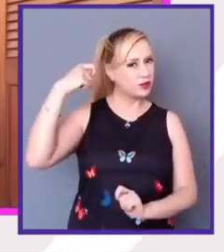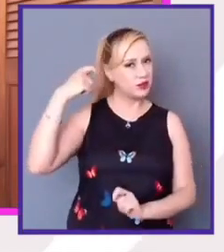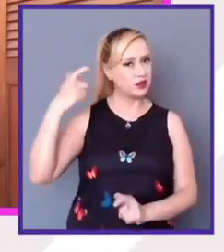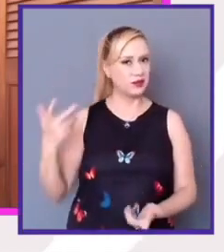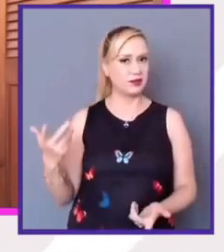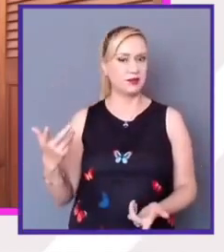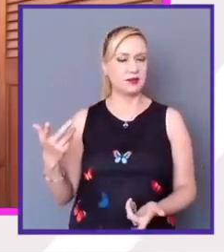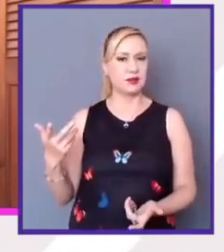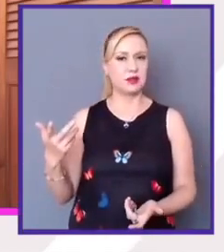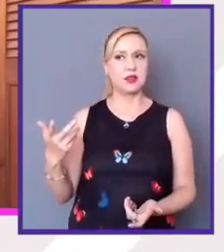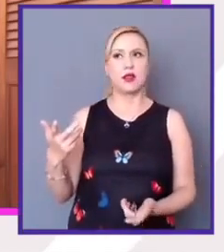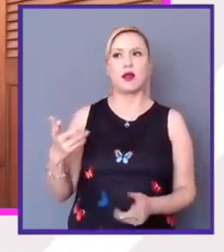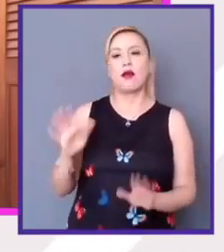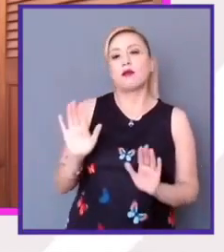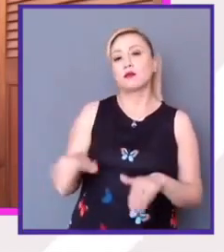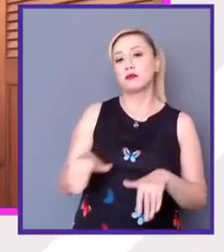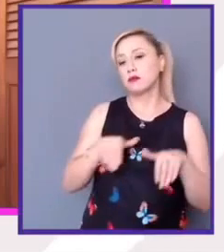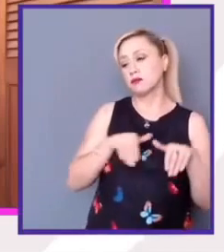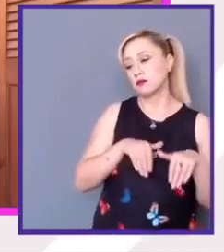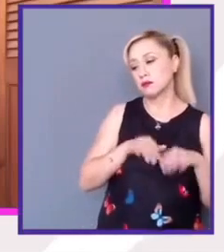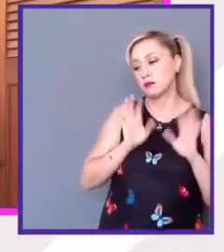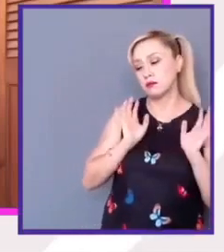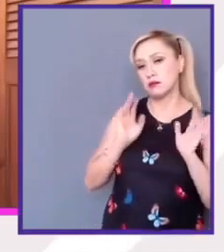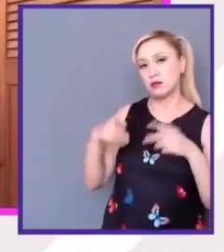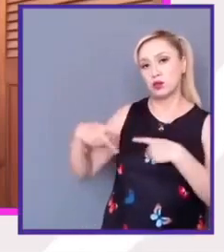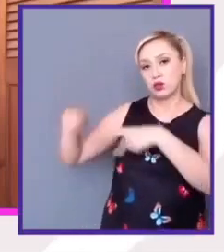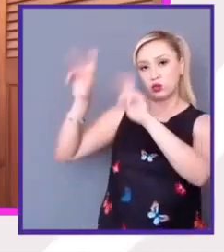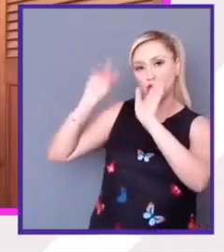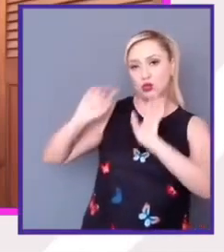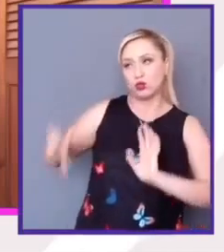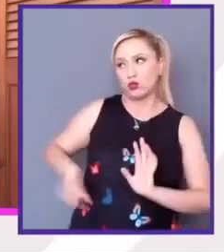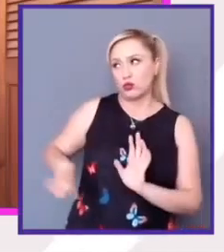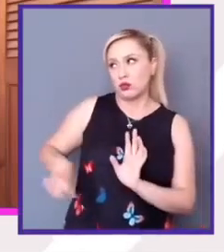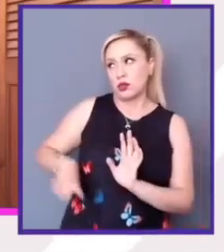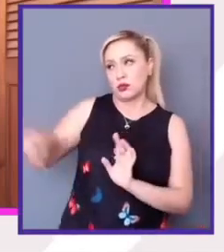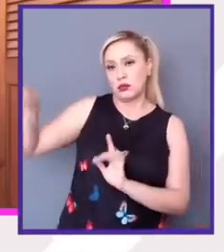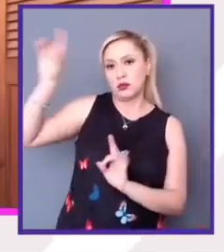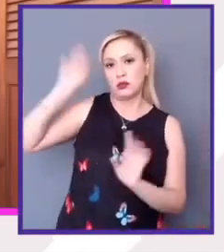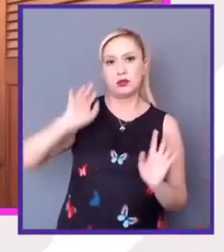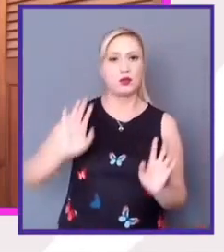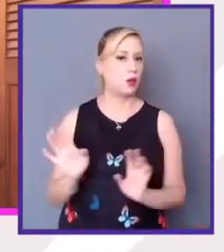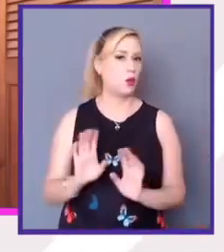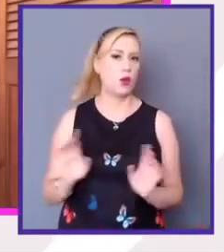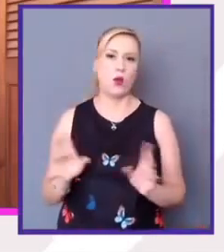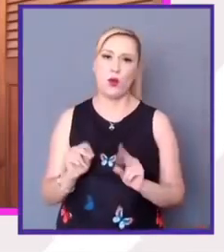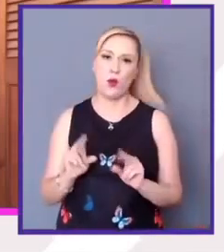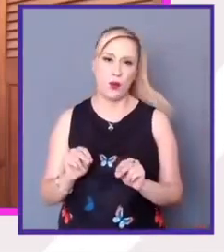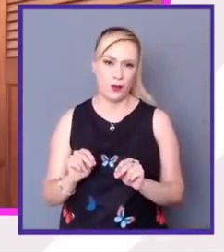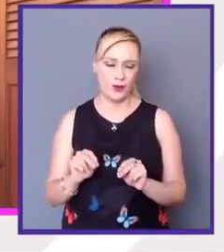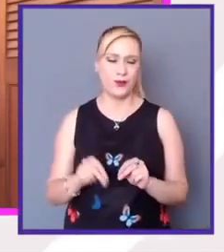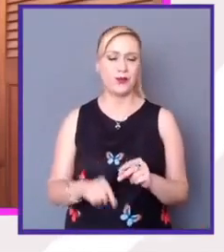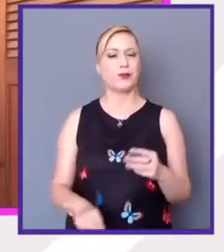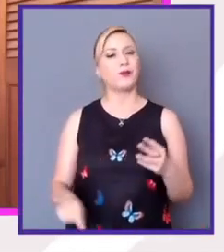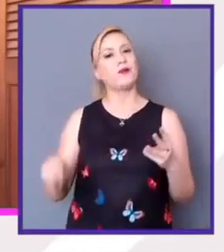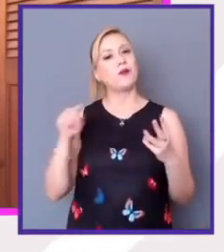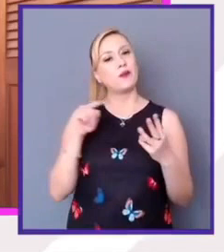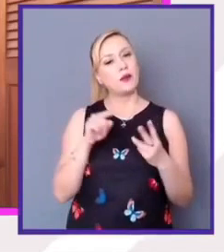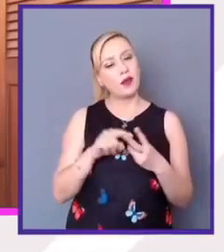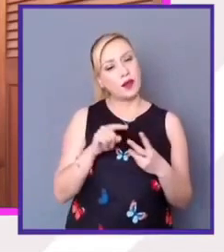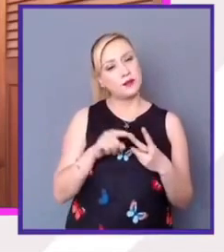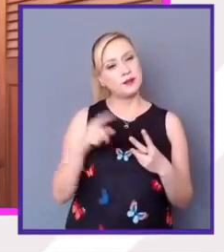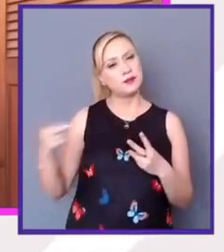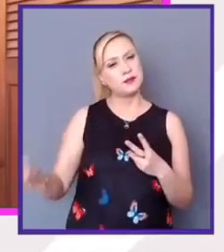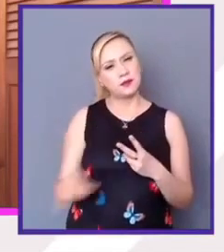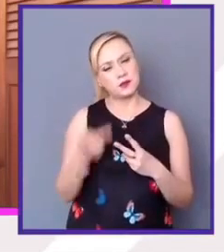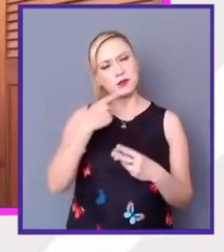entes ajenos de lo público, ¿no? Eso es como algo muy importante. Y sobre la segunda pregunta que hacías, pues justamente también es